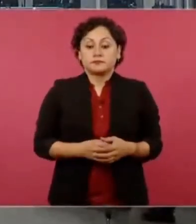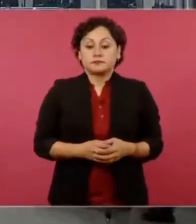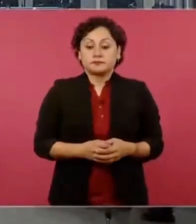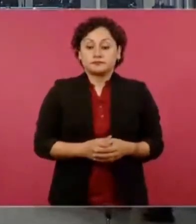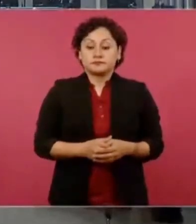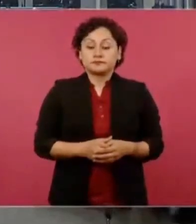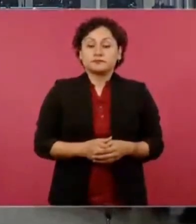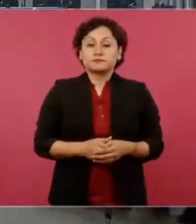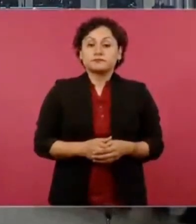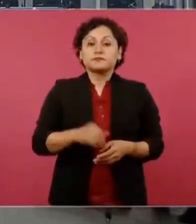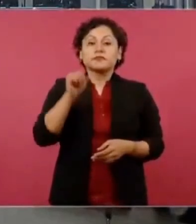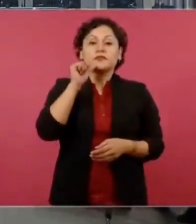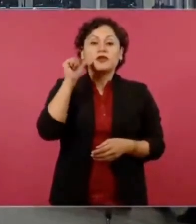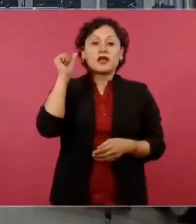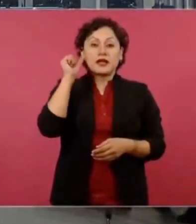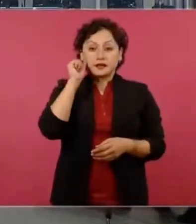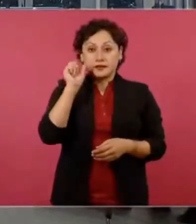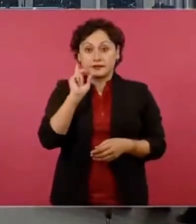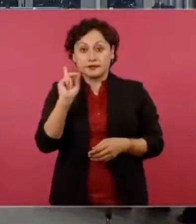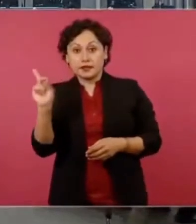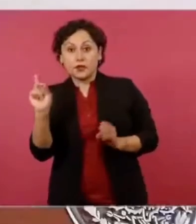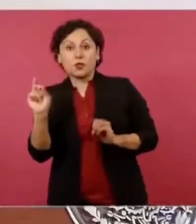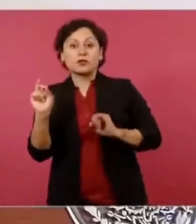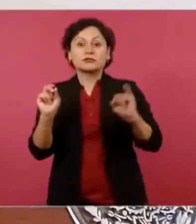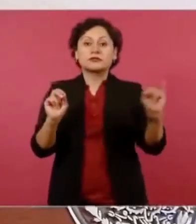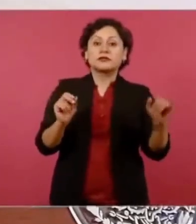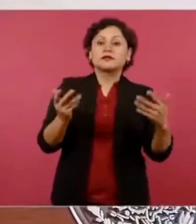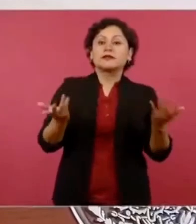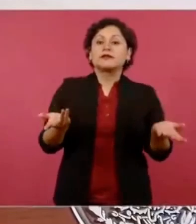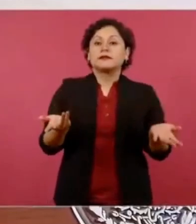Ayer fue derecha o fue izquierda.